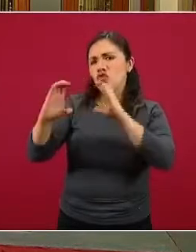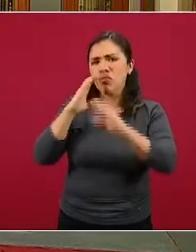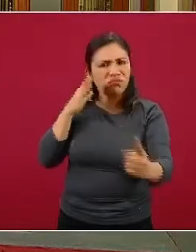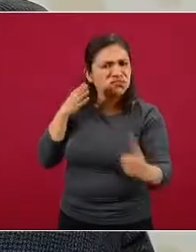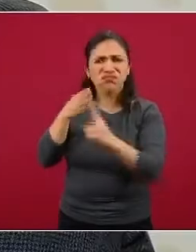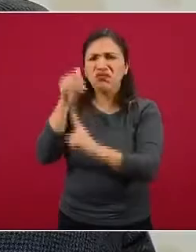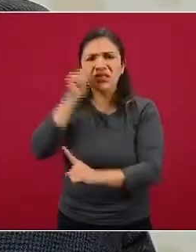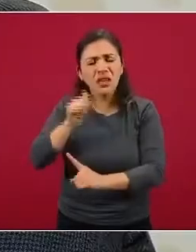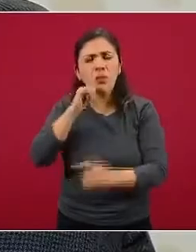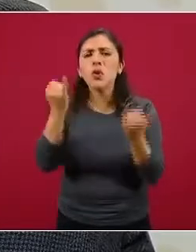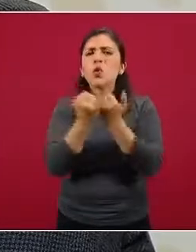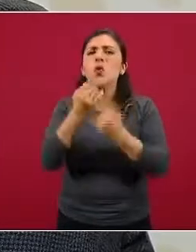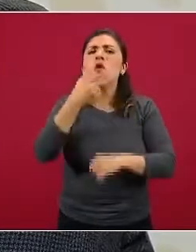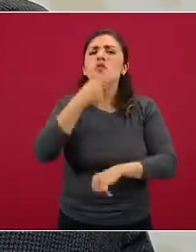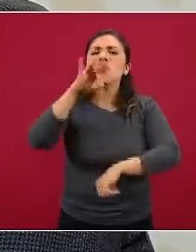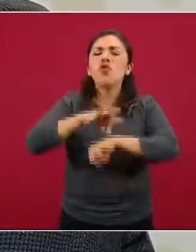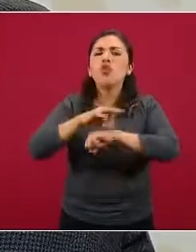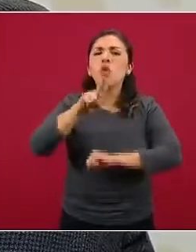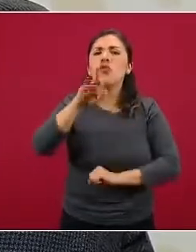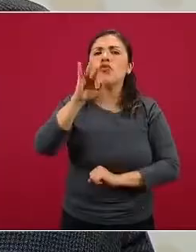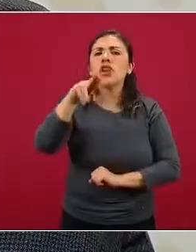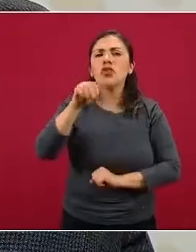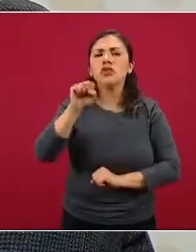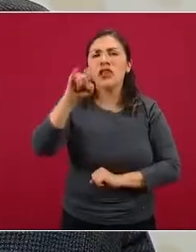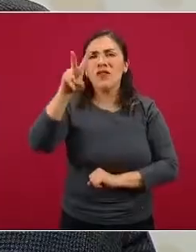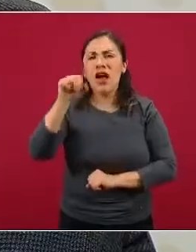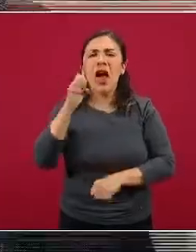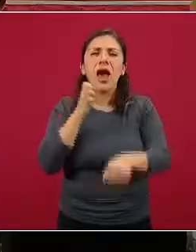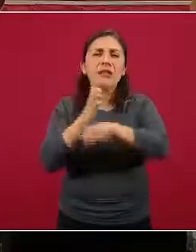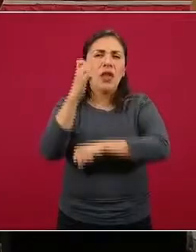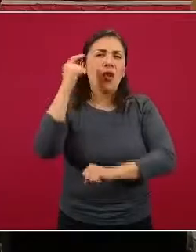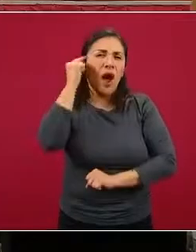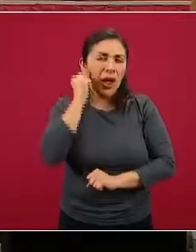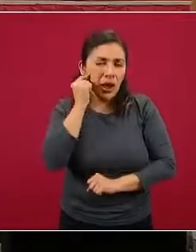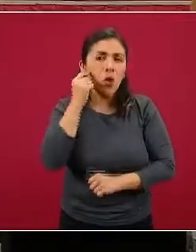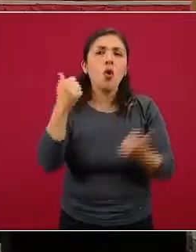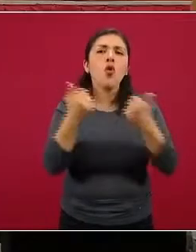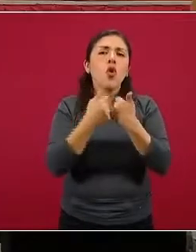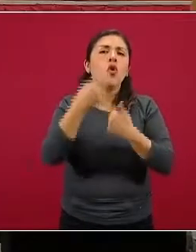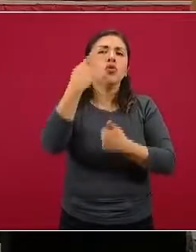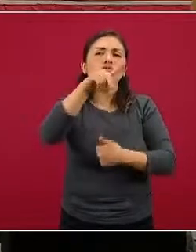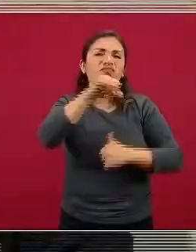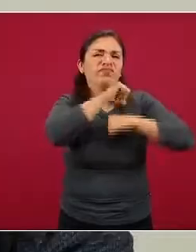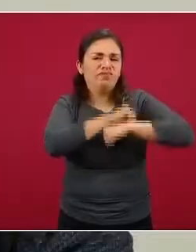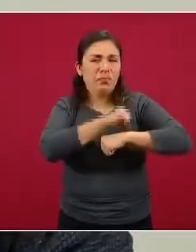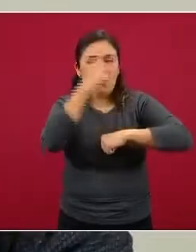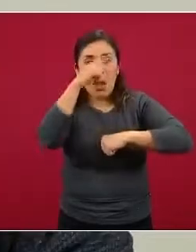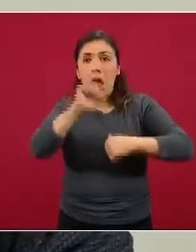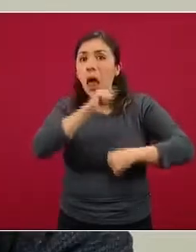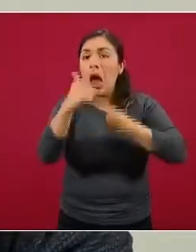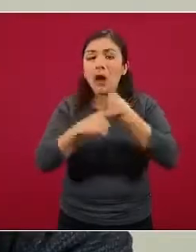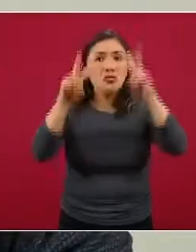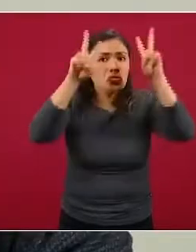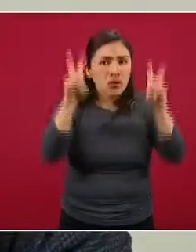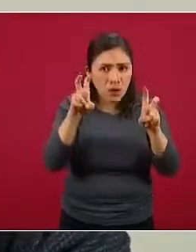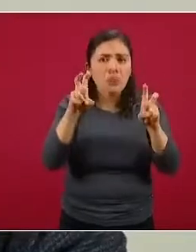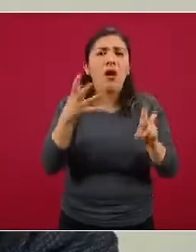directa, igual con el doctor Rufino Silva del Estado de Guerrero y con sus epidemiólogos estatales para cualquier